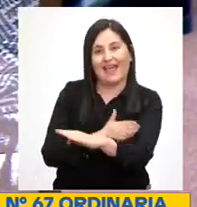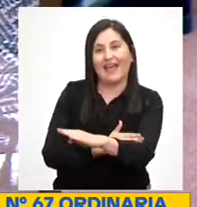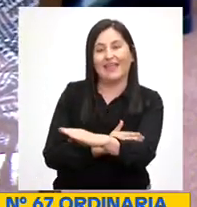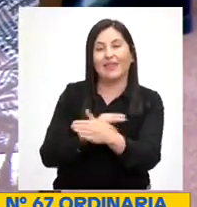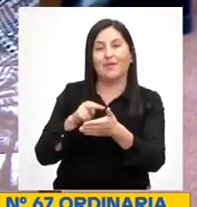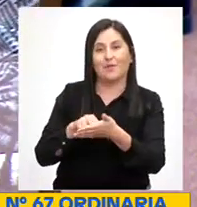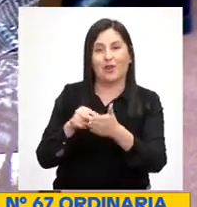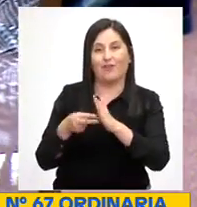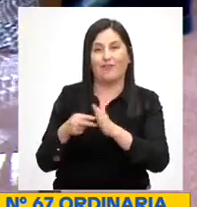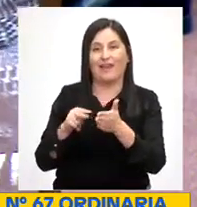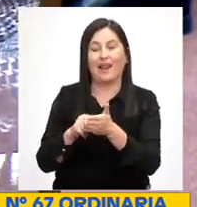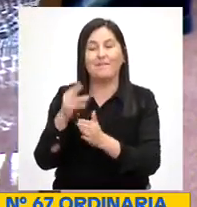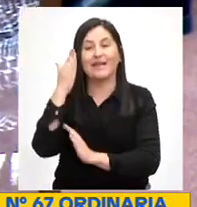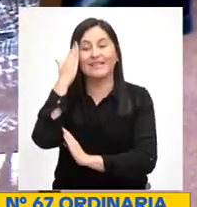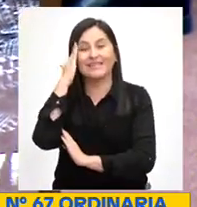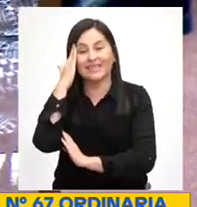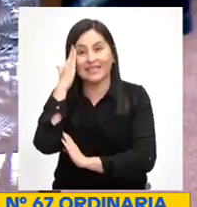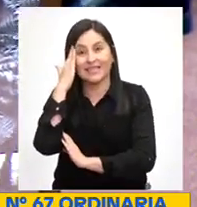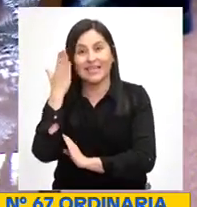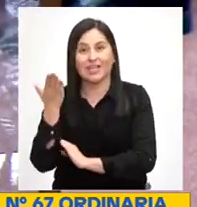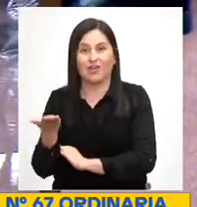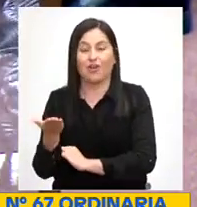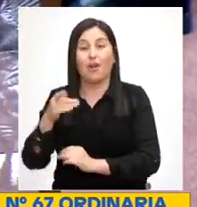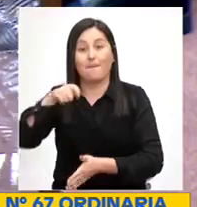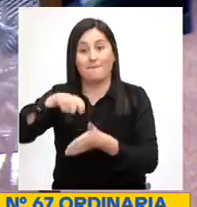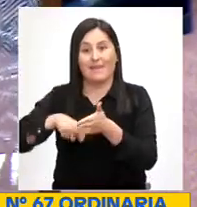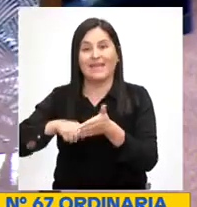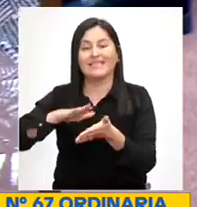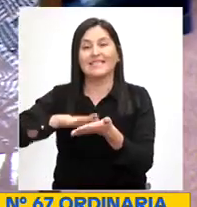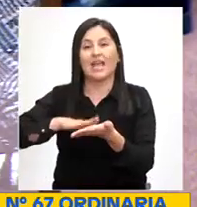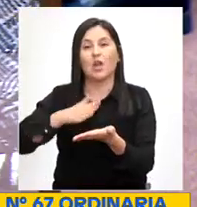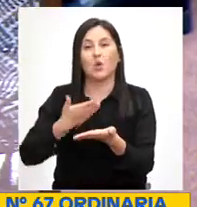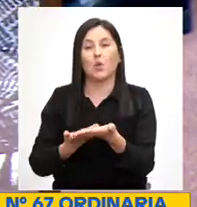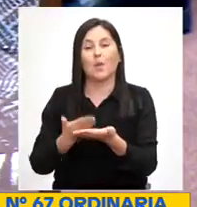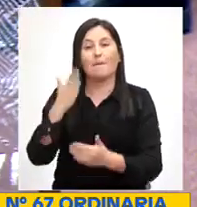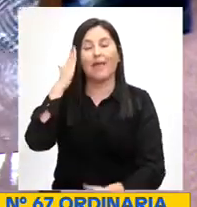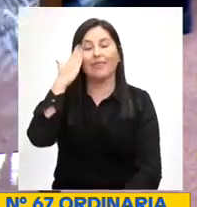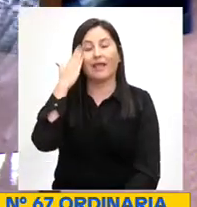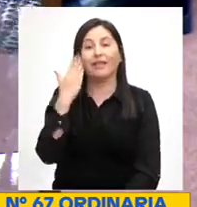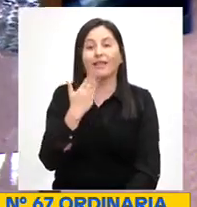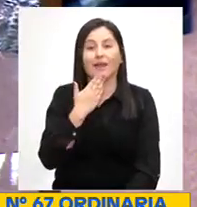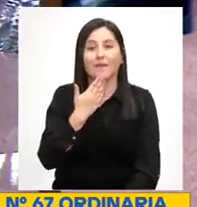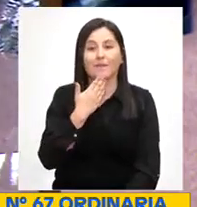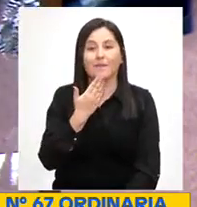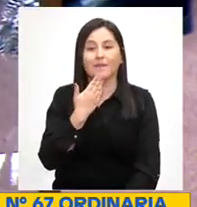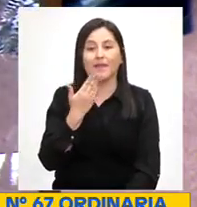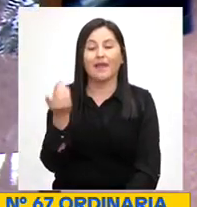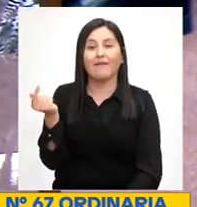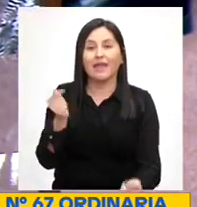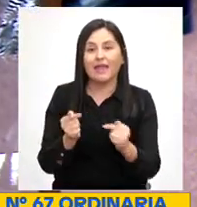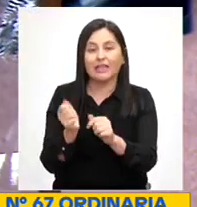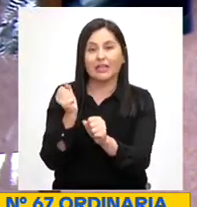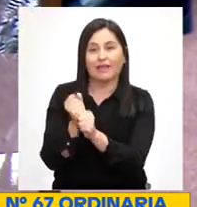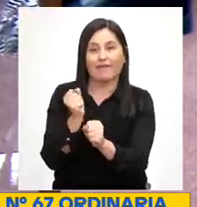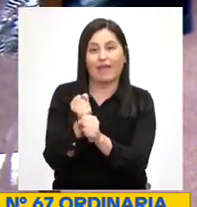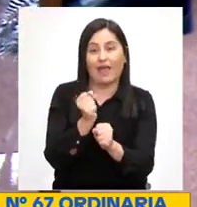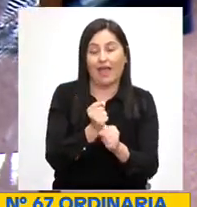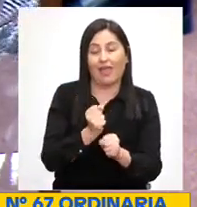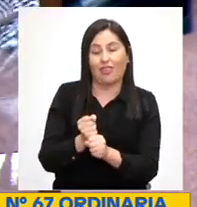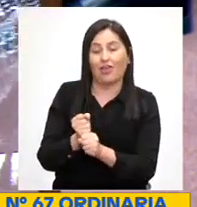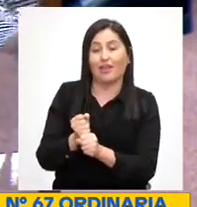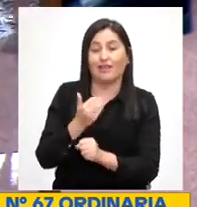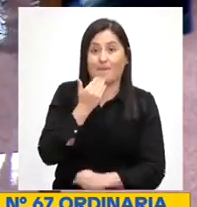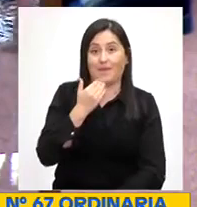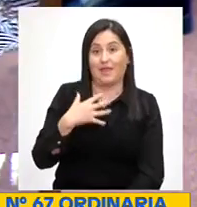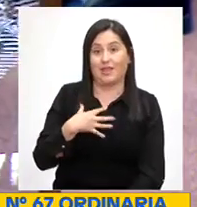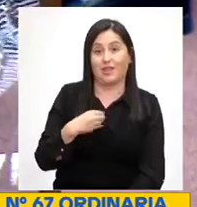los problemas psíquicos a propósito del mes de la Salud Mental que viven también los trabajadores y nuestros niños